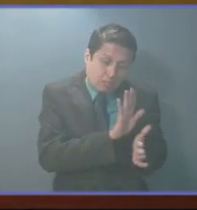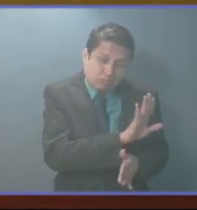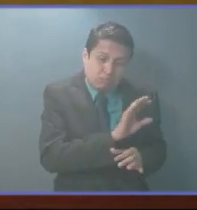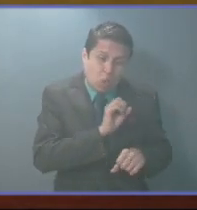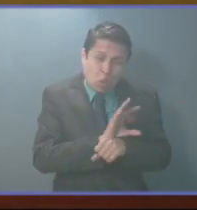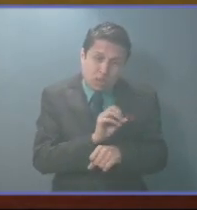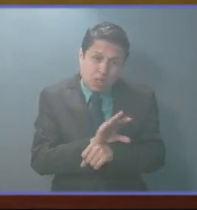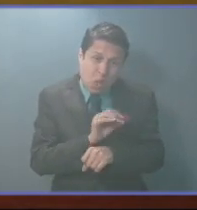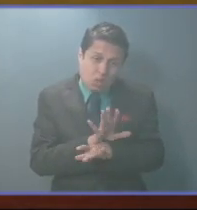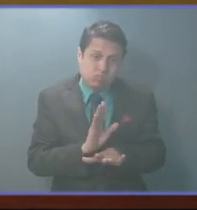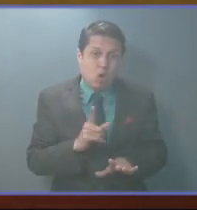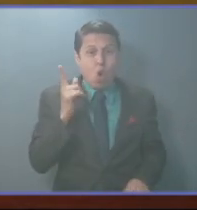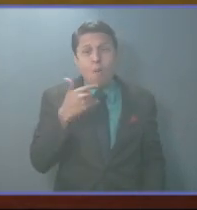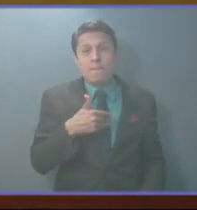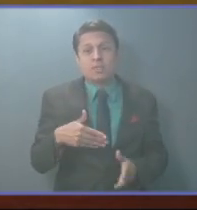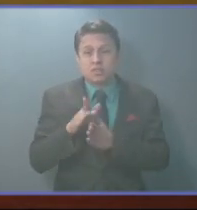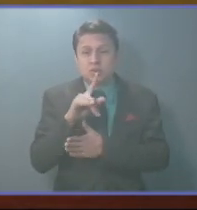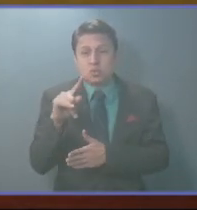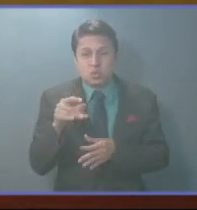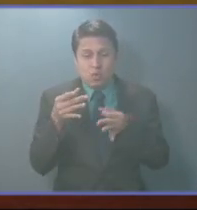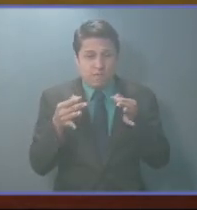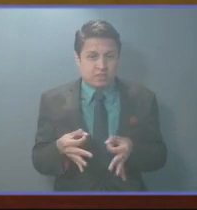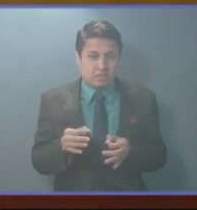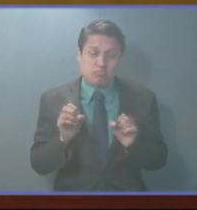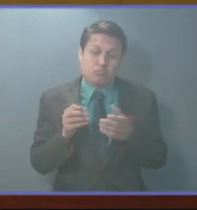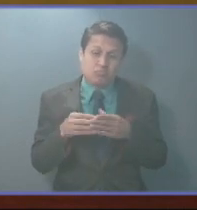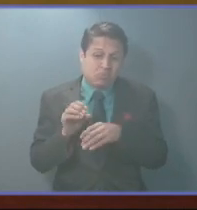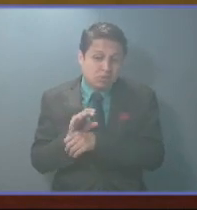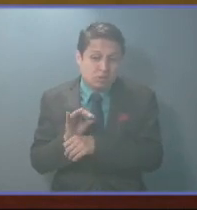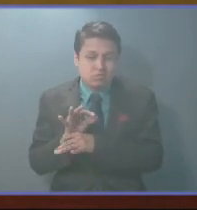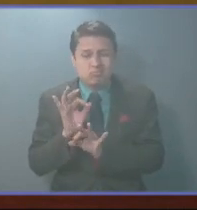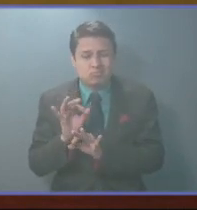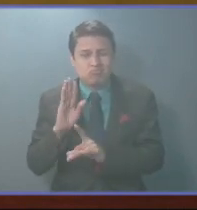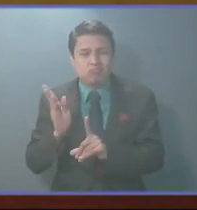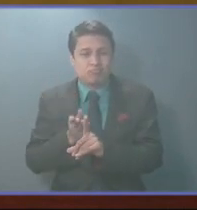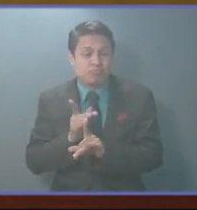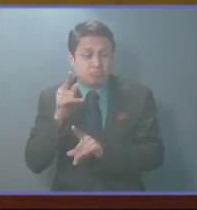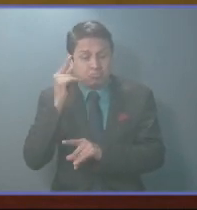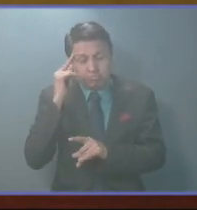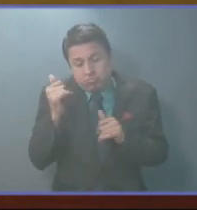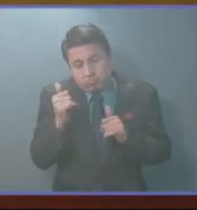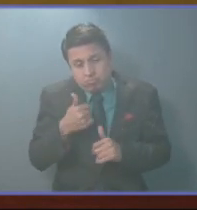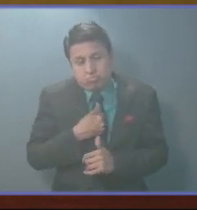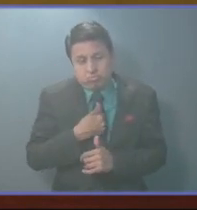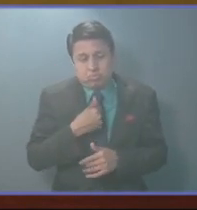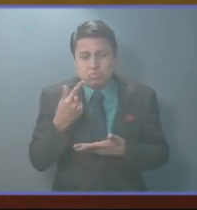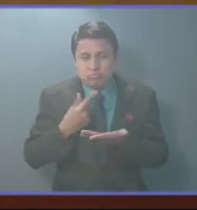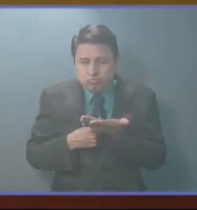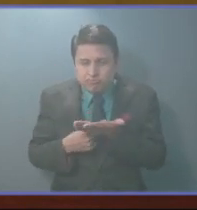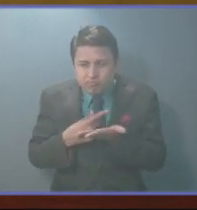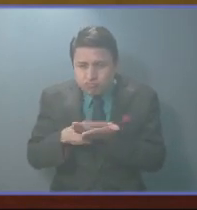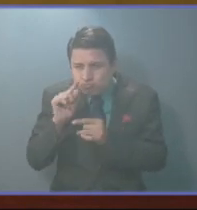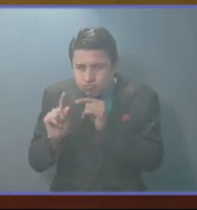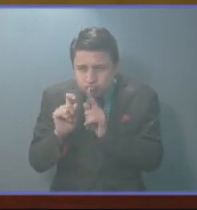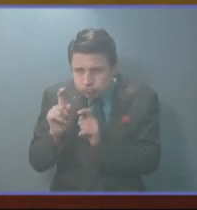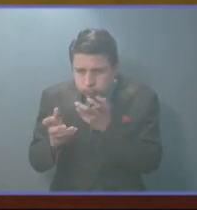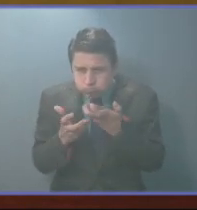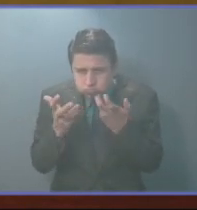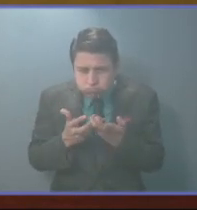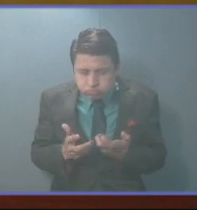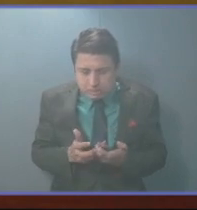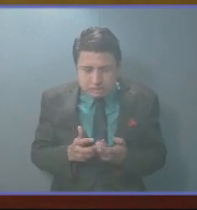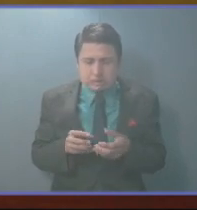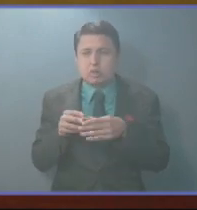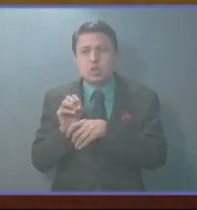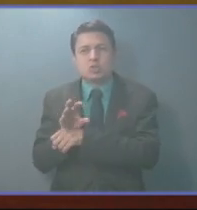los presidentes de instituciones oficiales autónomas, cuando lo estime conveniente como resultado de la investigación de